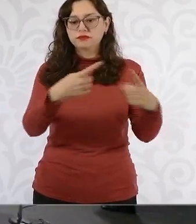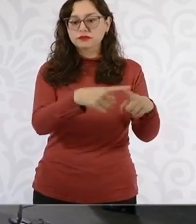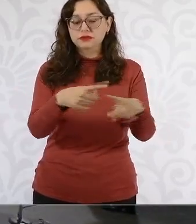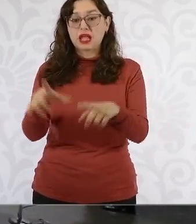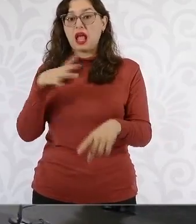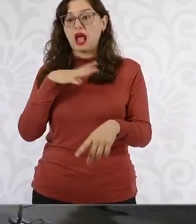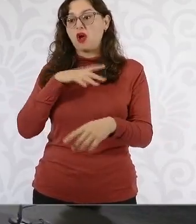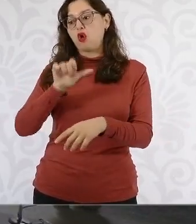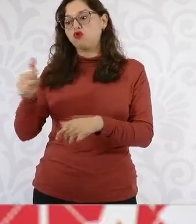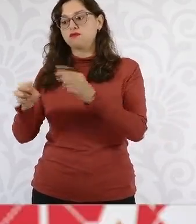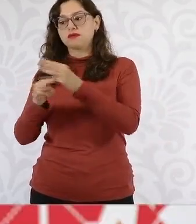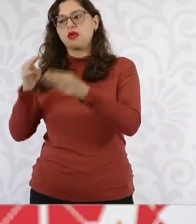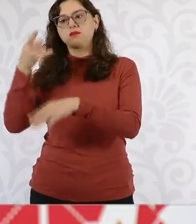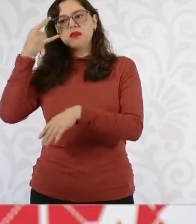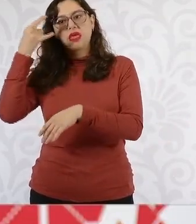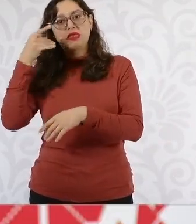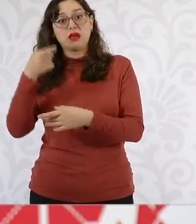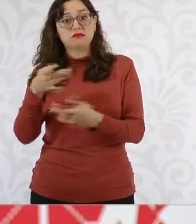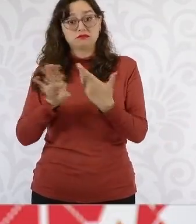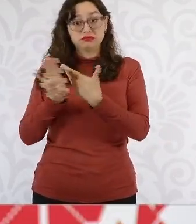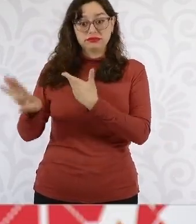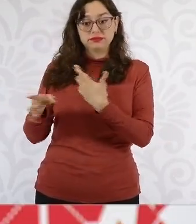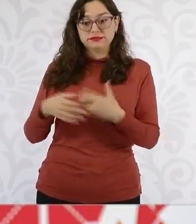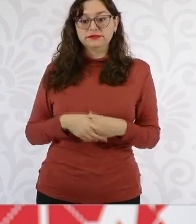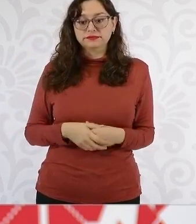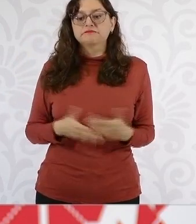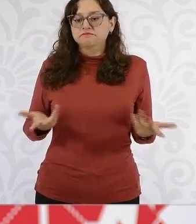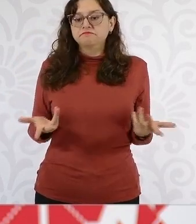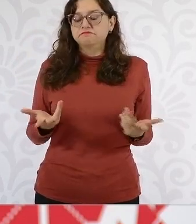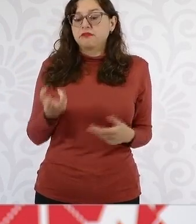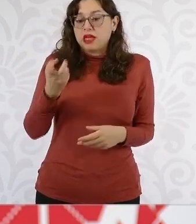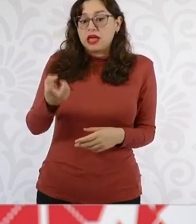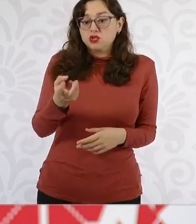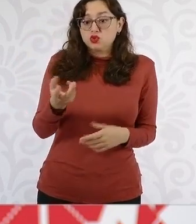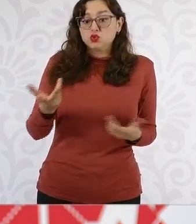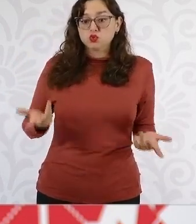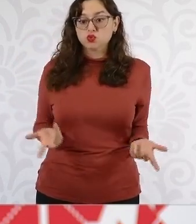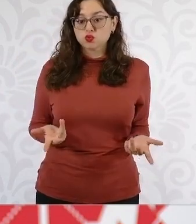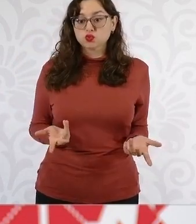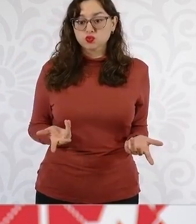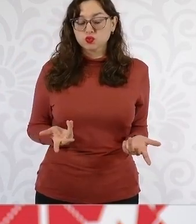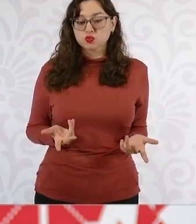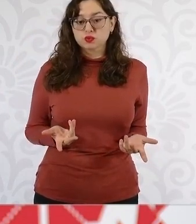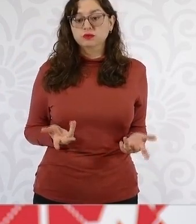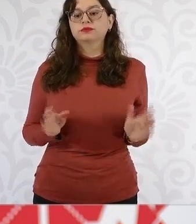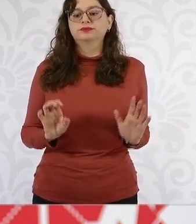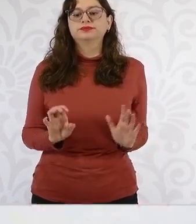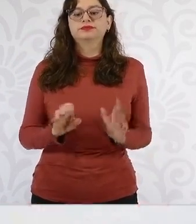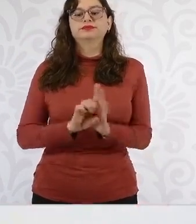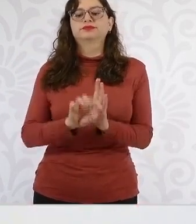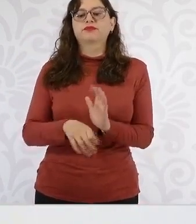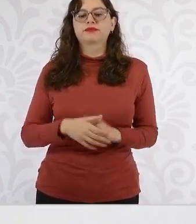de, porque en este caso le llamamos un contrabando técnico, es decir, tú en tu